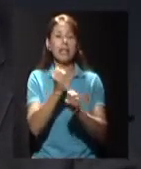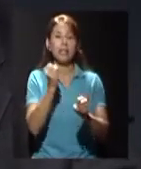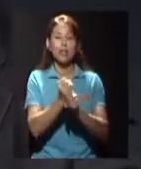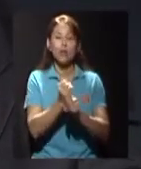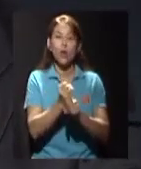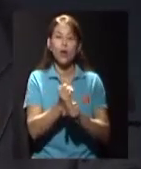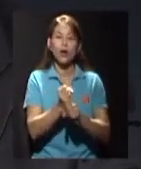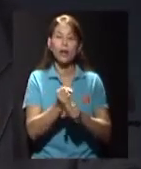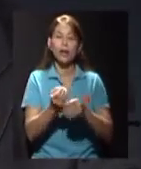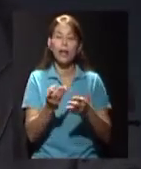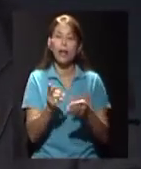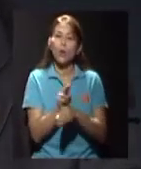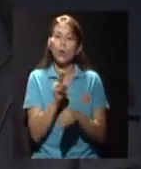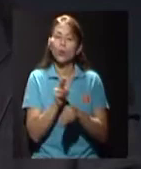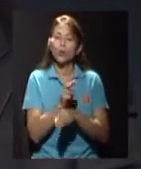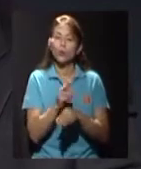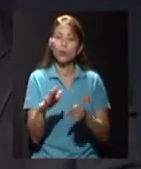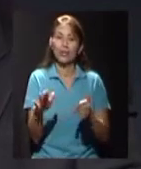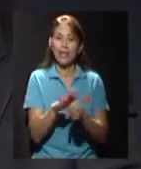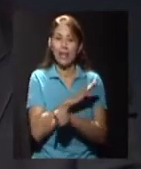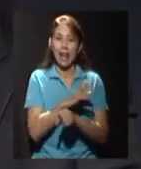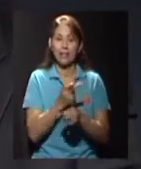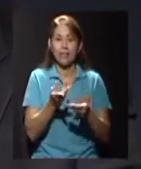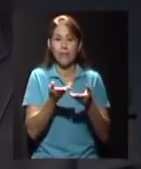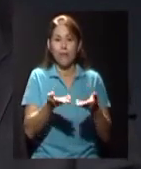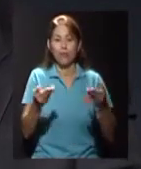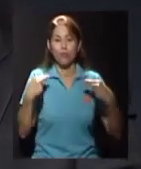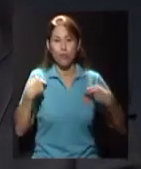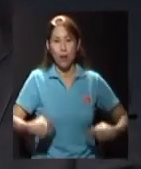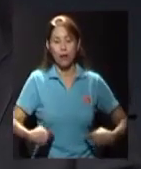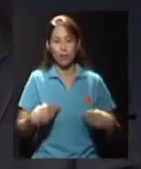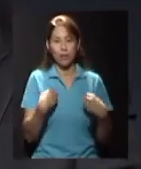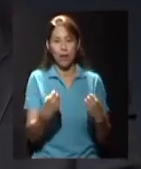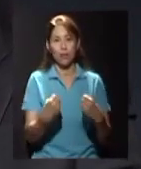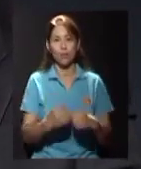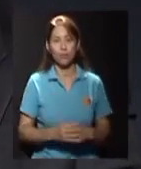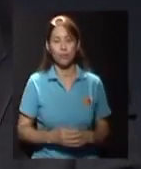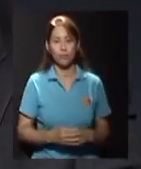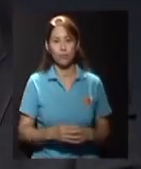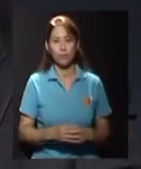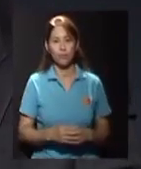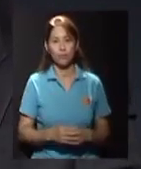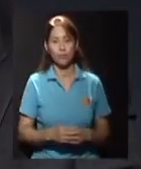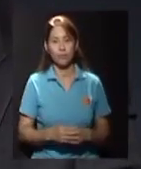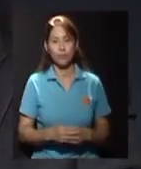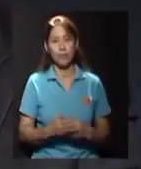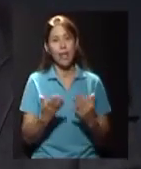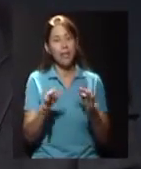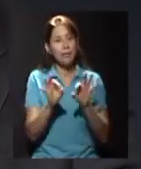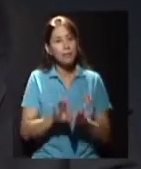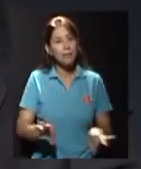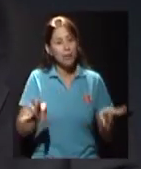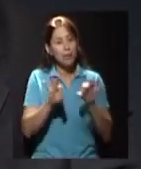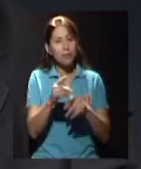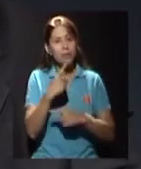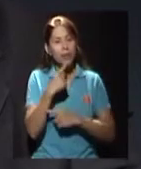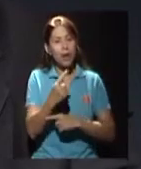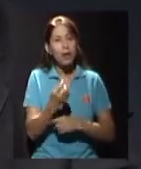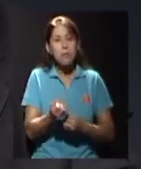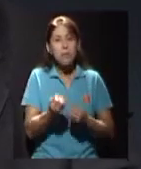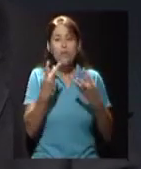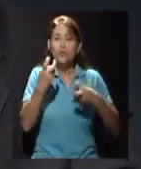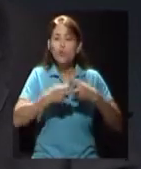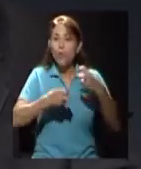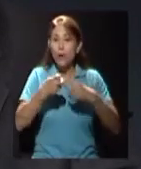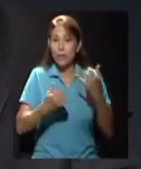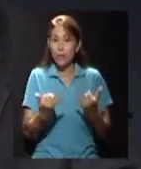recursos humanos en salud dicho esto cabe mencionar que muchos de los problemas que estamos teniendo